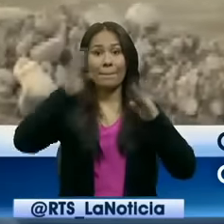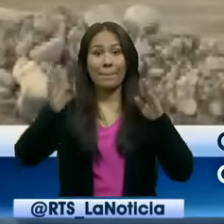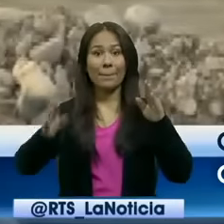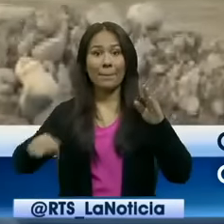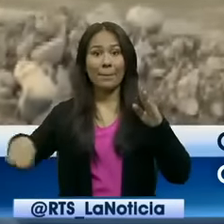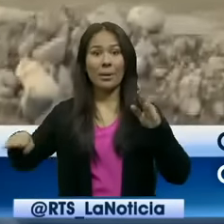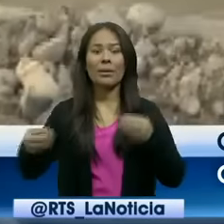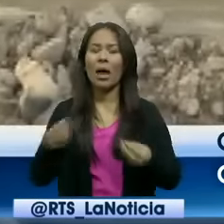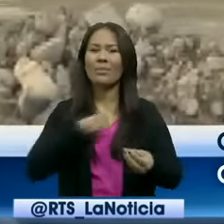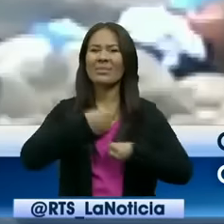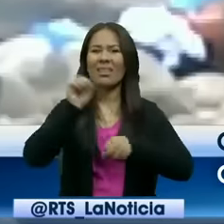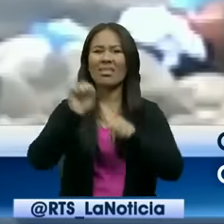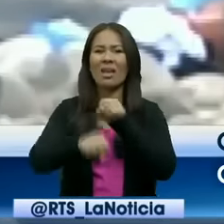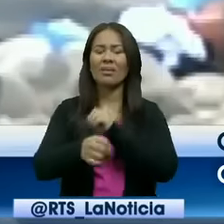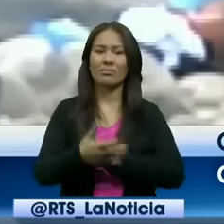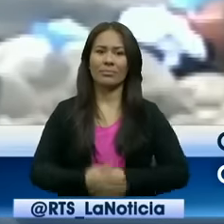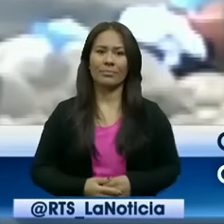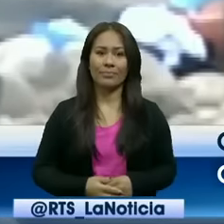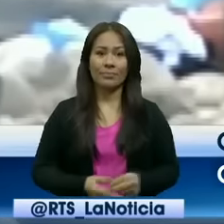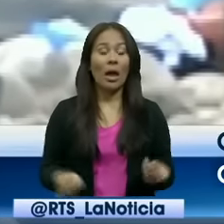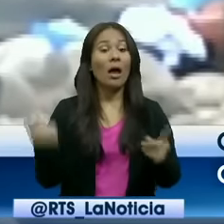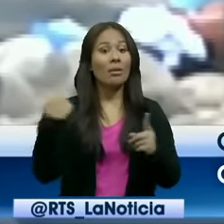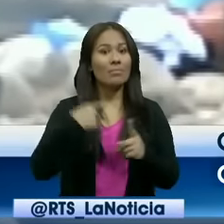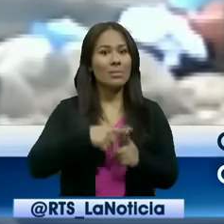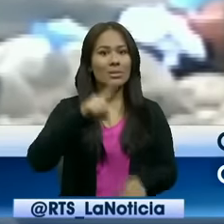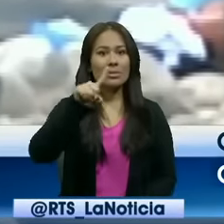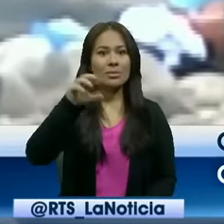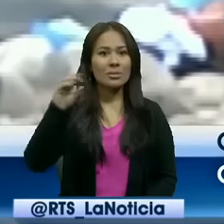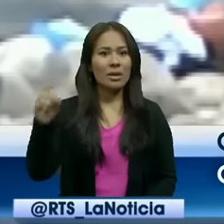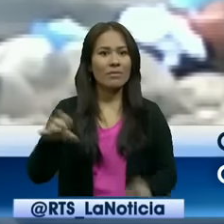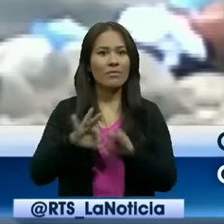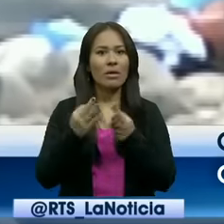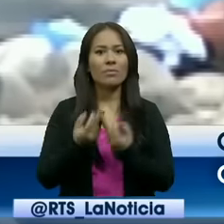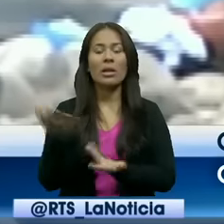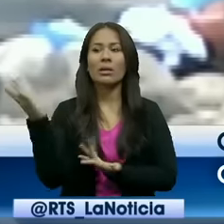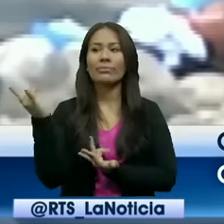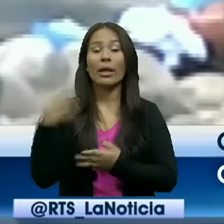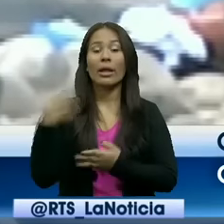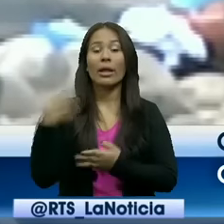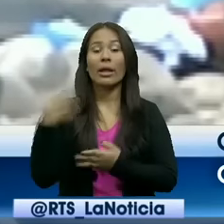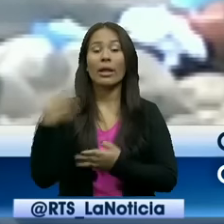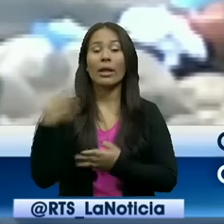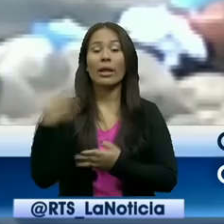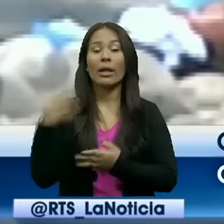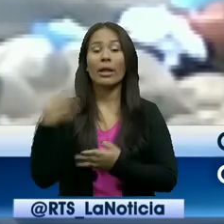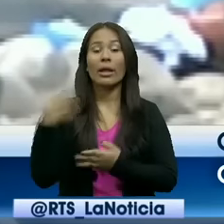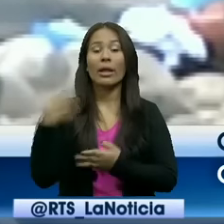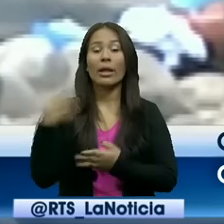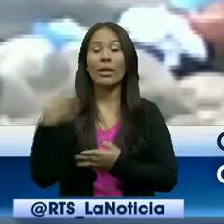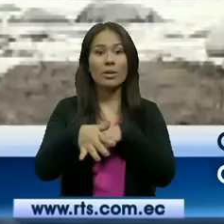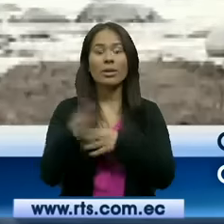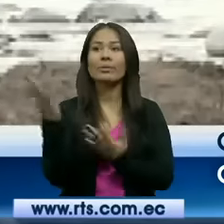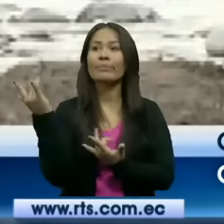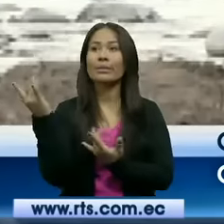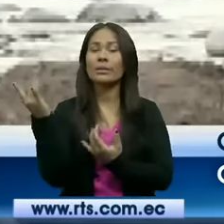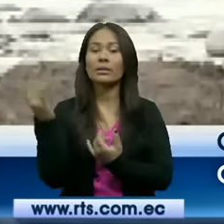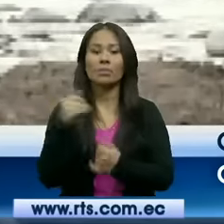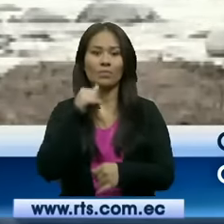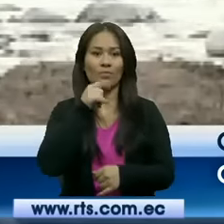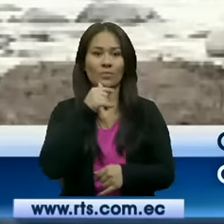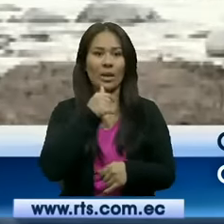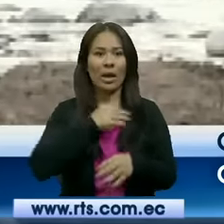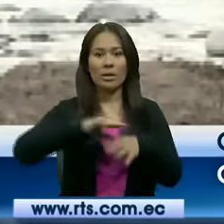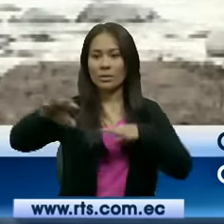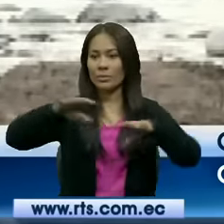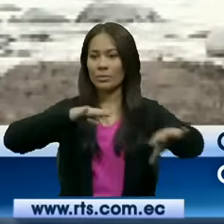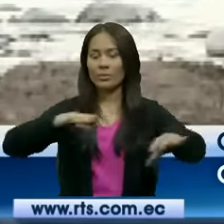daño del balneario. Además, sus 100 familias ahora dependen del mismo río para poder realizar algunas tareas, por cuanto las tuberías de distribución de